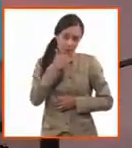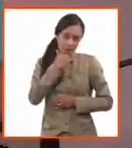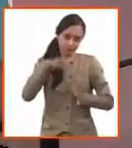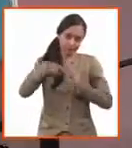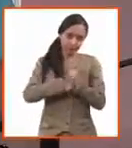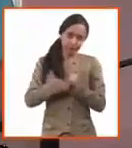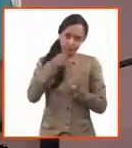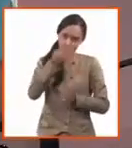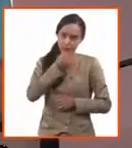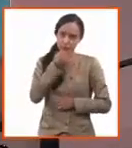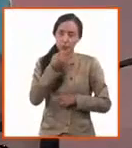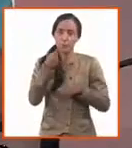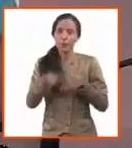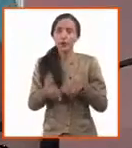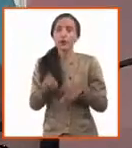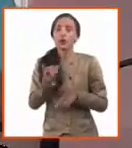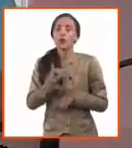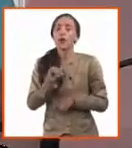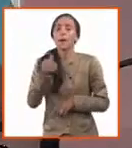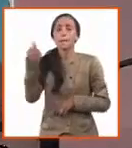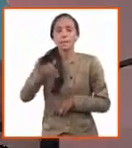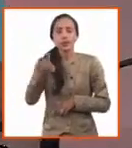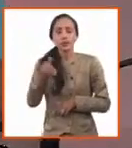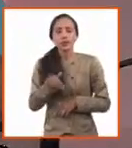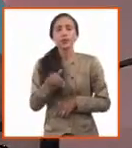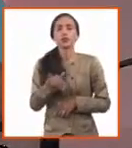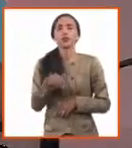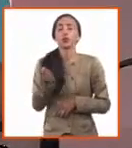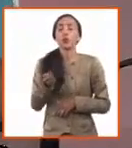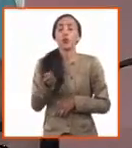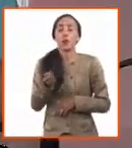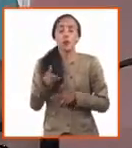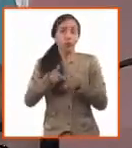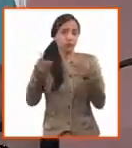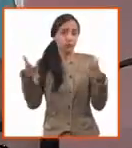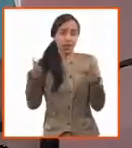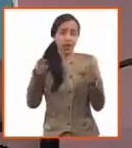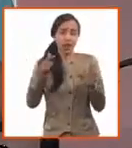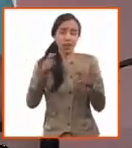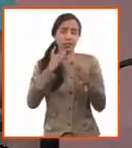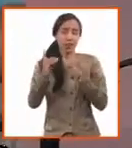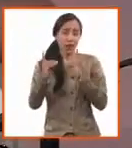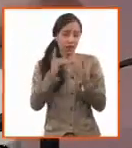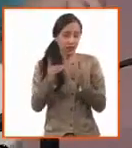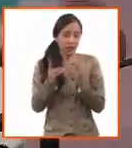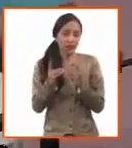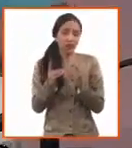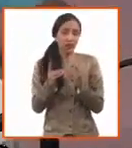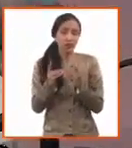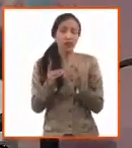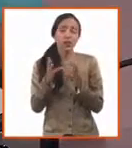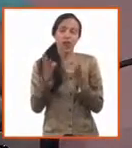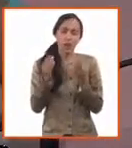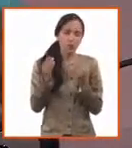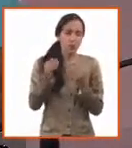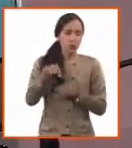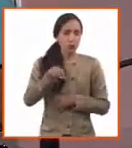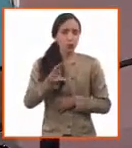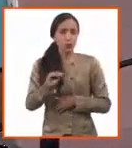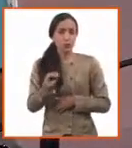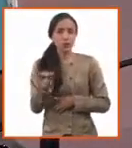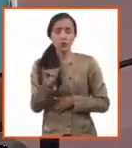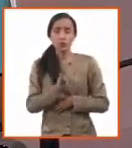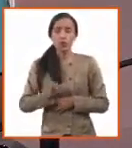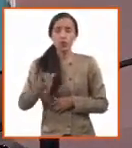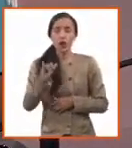expresión de o sea su participación en el llamado gran debate que en ocasiones lo hemos situado muy al margen de todas las